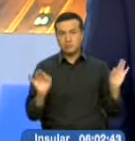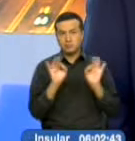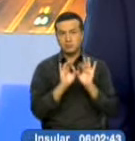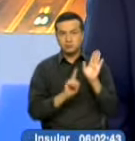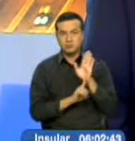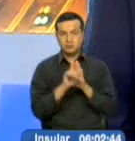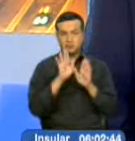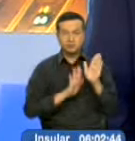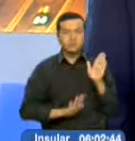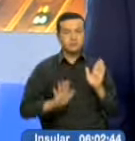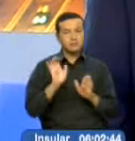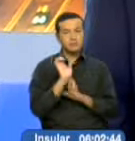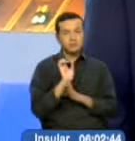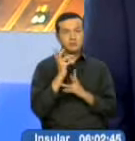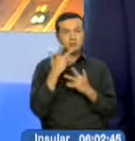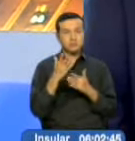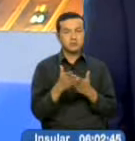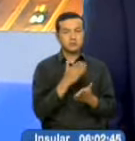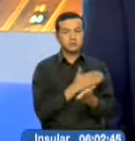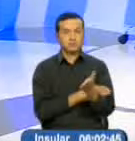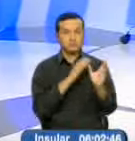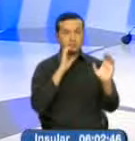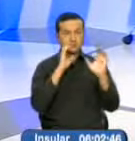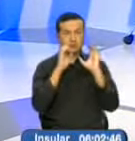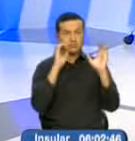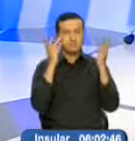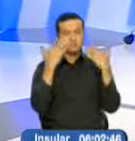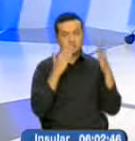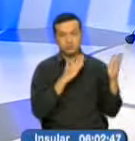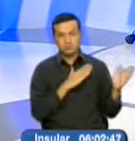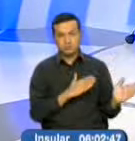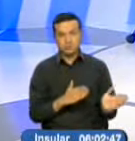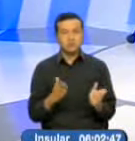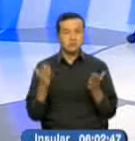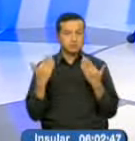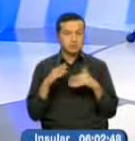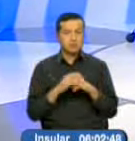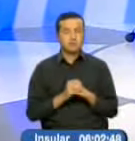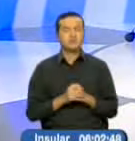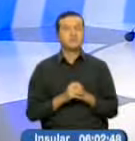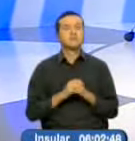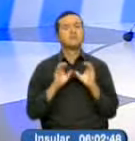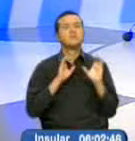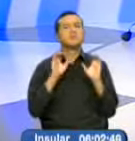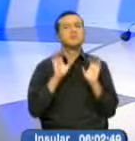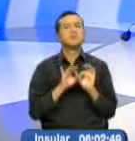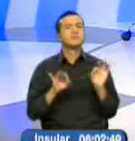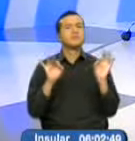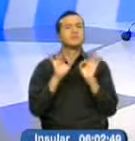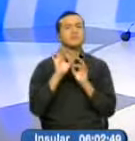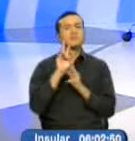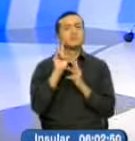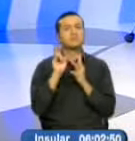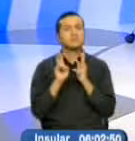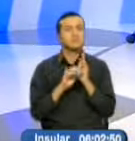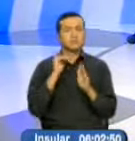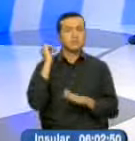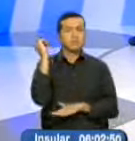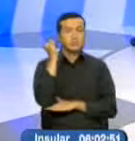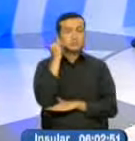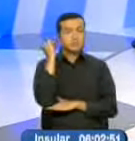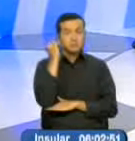desarrollo del Ecuador. En algunas ocasiones hemos conversado contigo, Santiago, y en ese sentido incluso hemos hablado de la necesidad que el sector